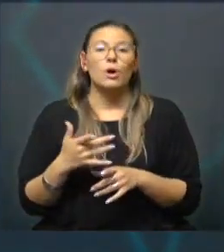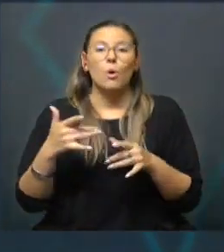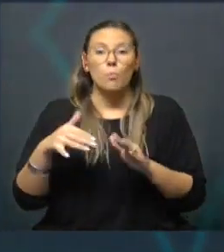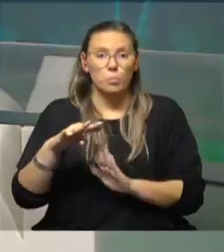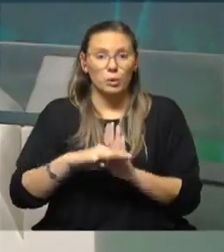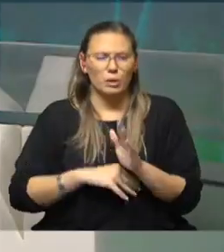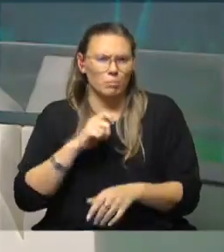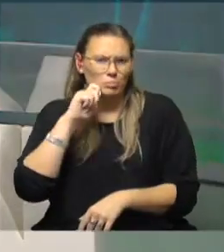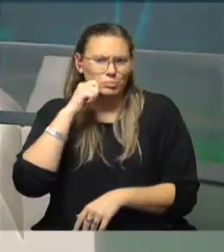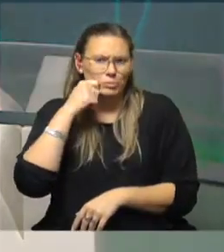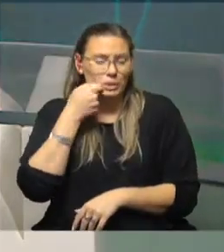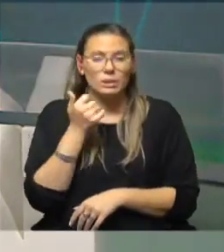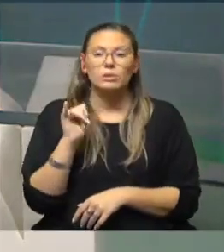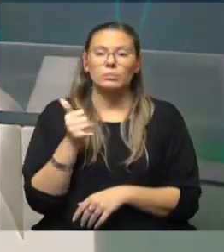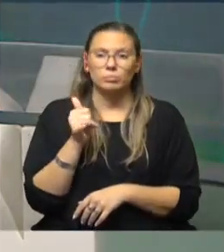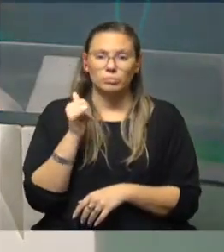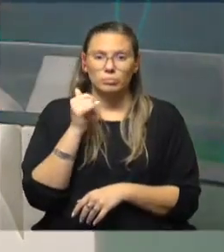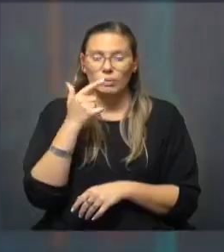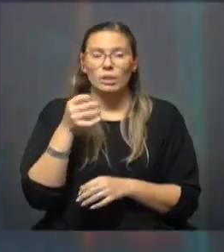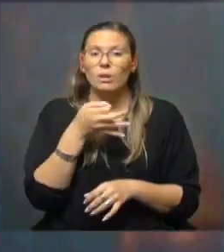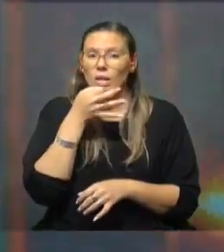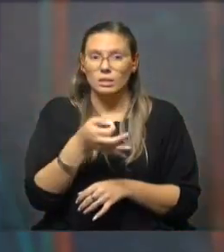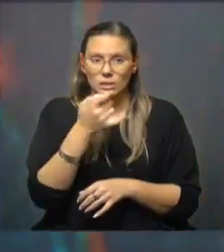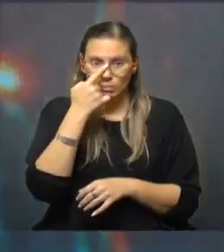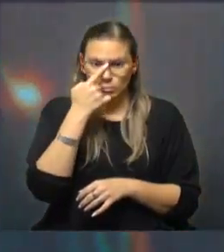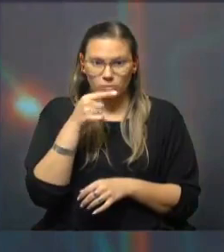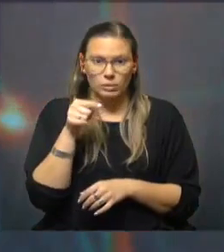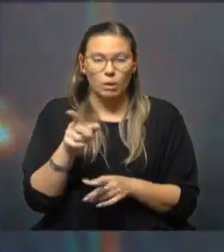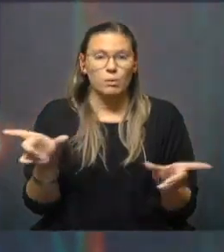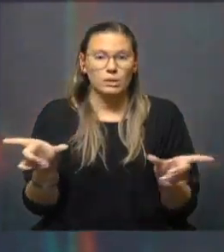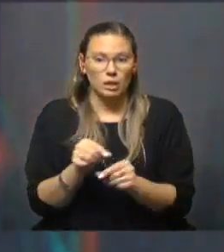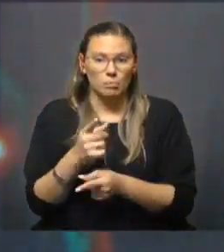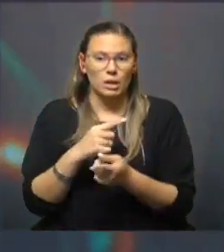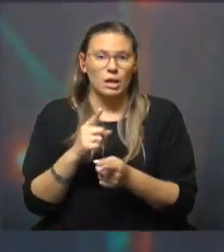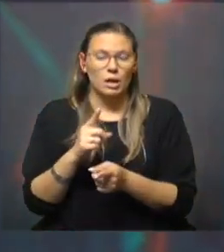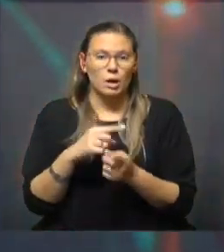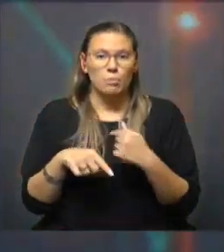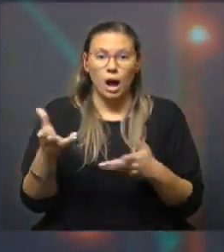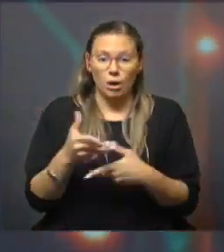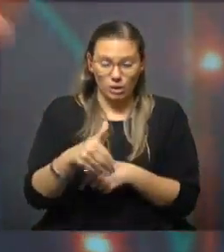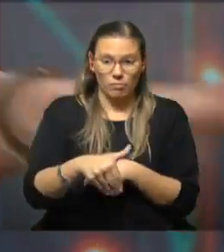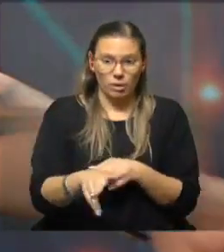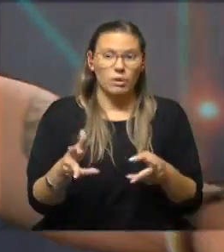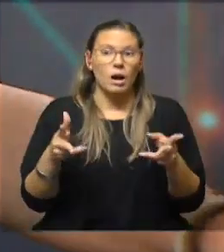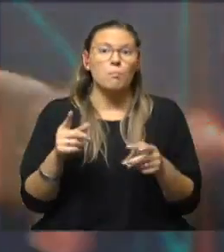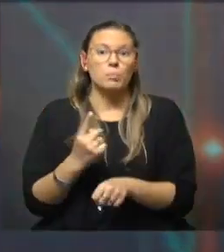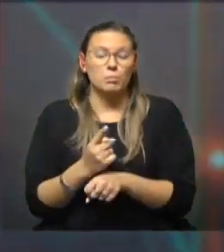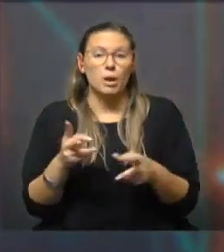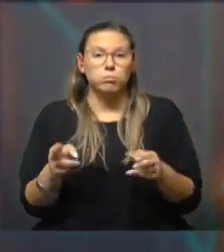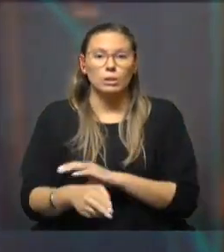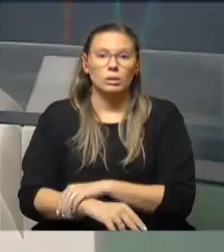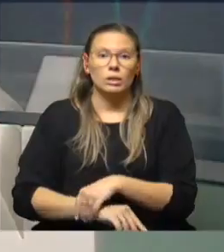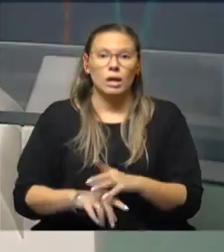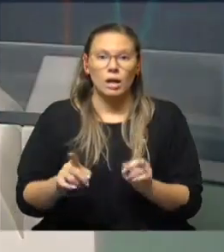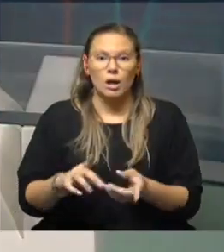gran programa, Pablo. Claro que sí. Déjame decirte que vamos a cerrar, pero el primer globo lo vamos a tener ahora nomás. Y además,